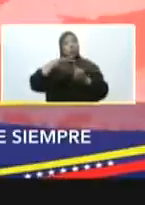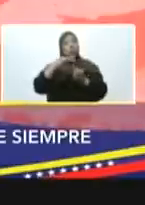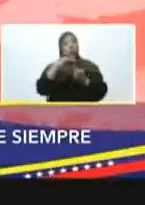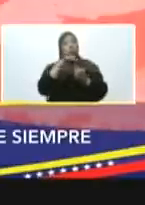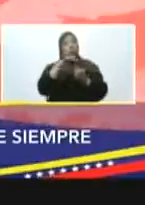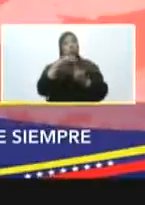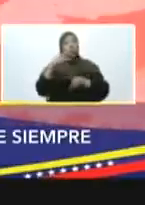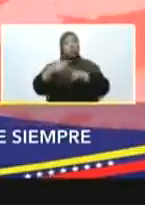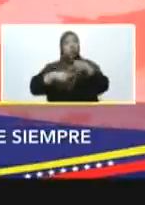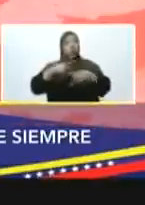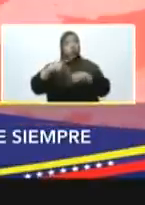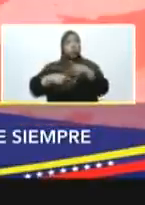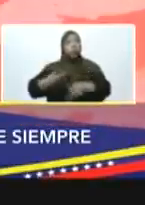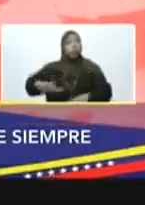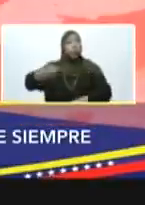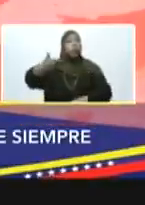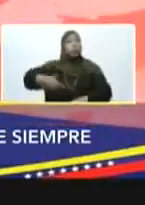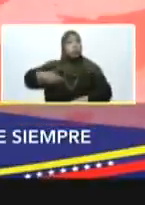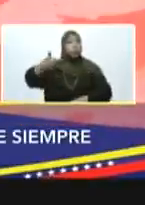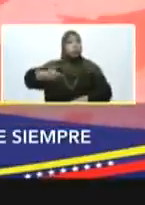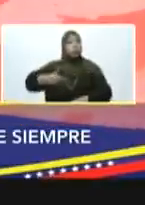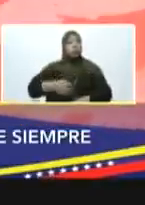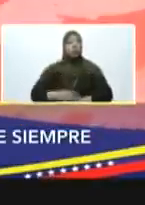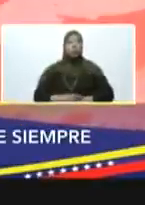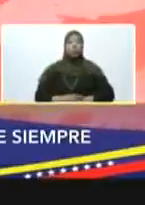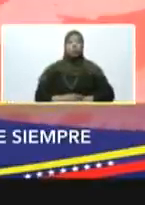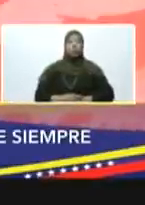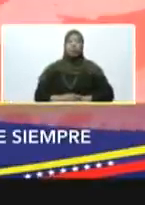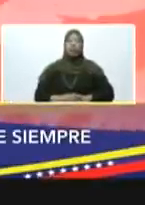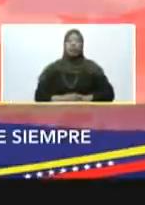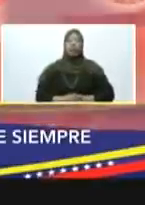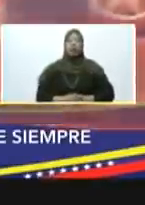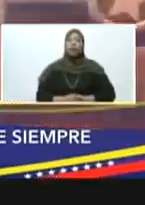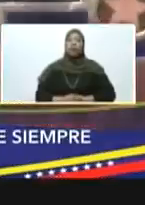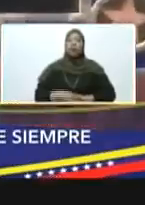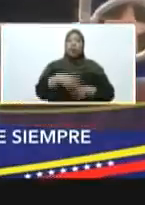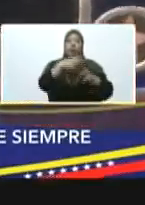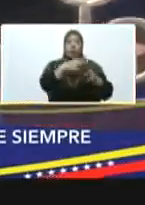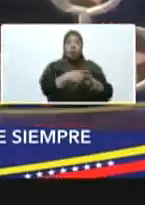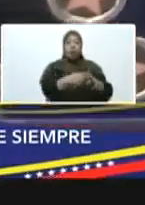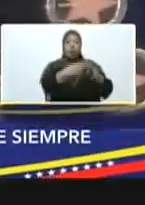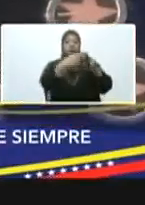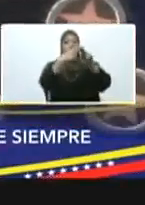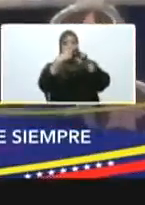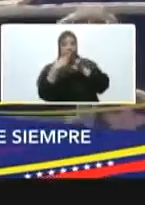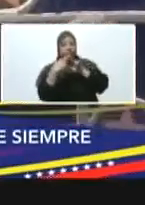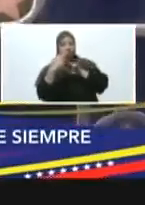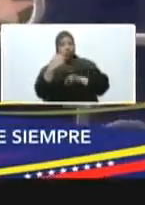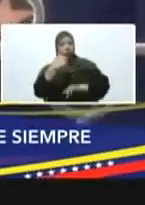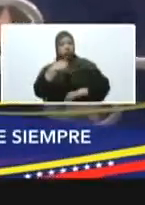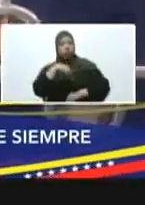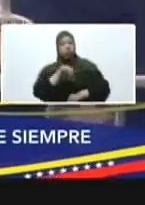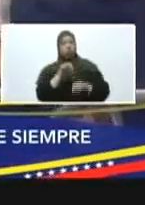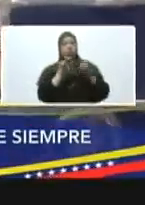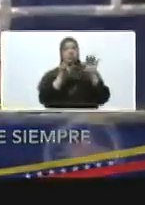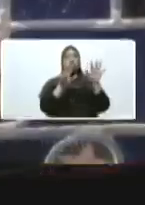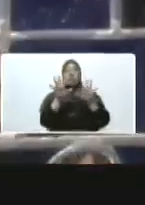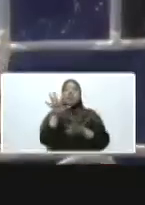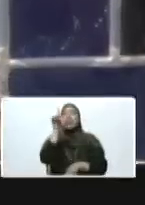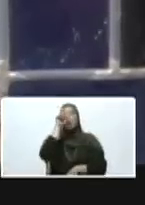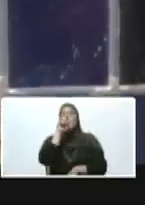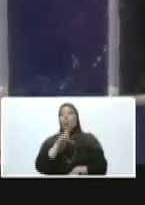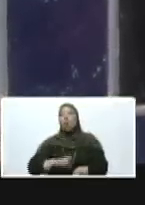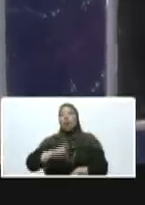yo los recojo en este regalo que me ha llegado en este 85